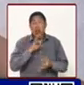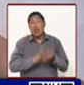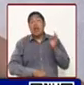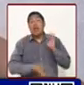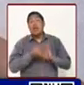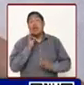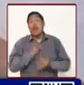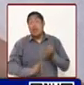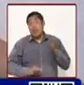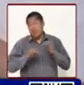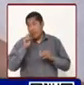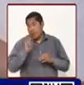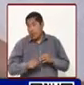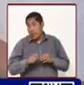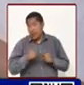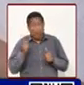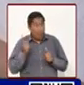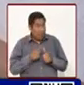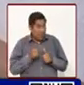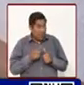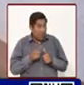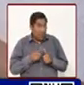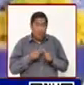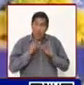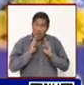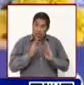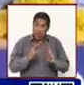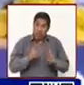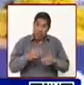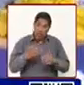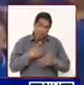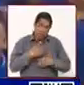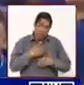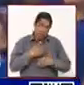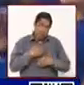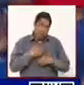seguramente va a tener que primero responderse a la impugnación de la competencia de ambos.